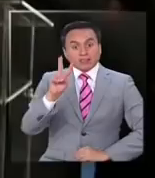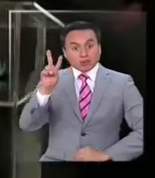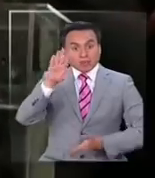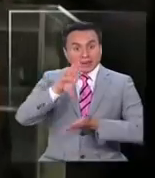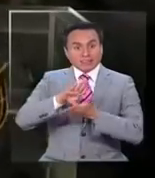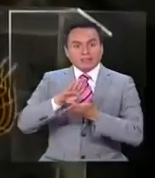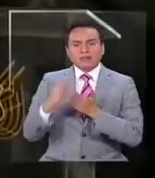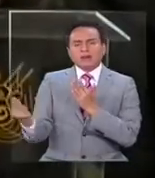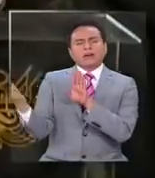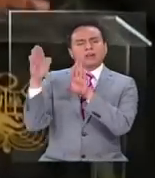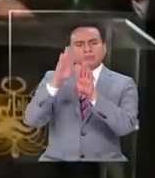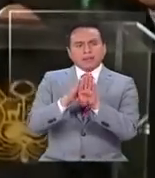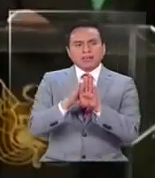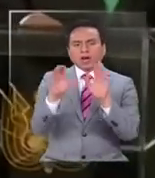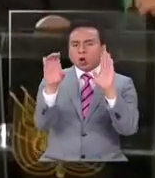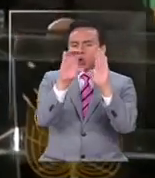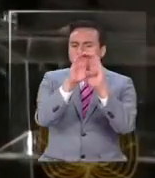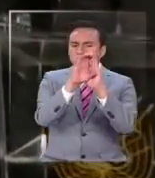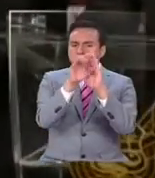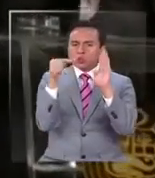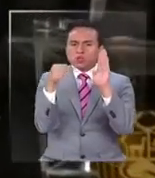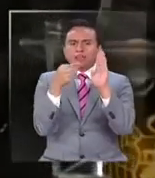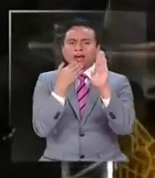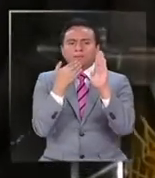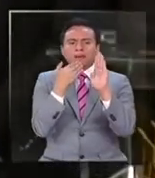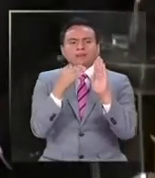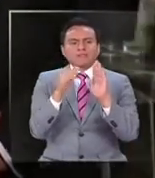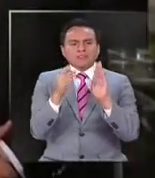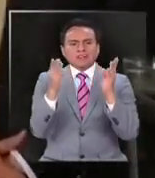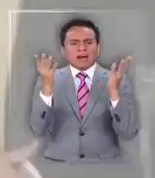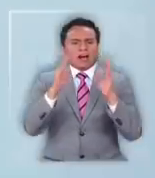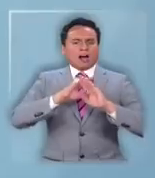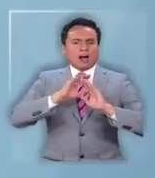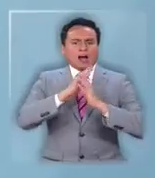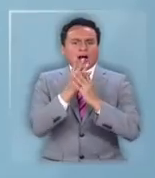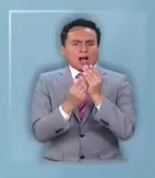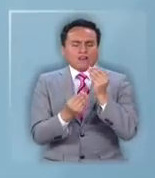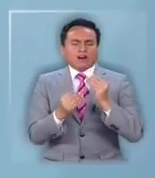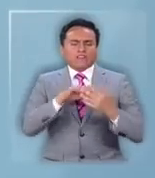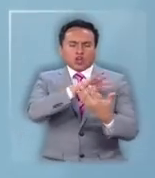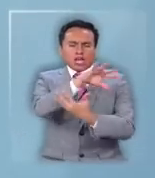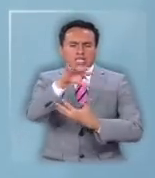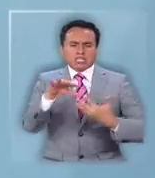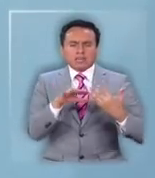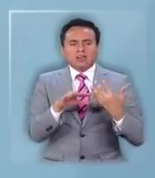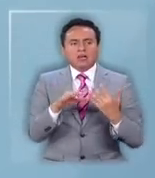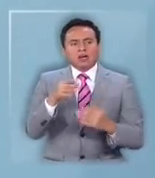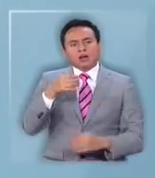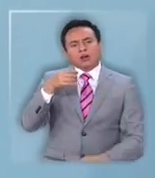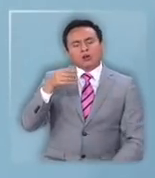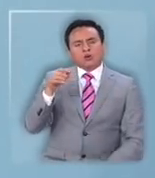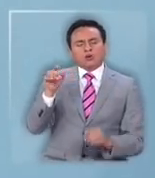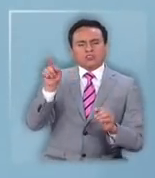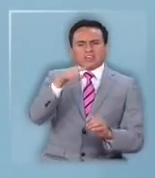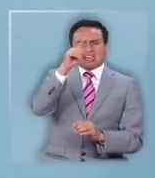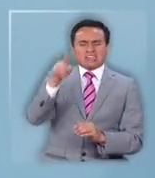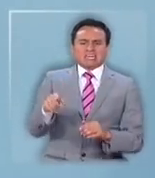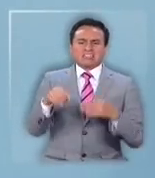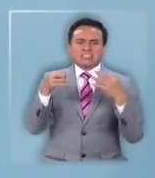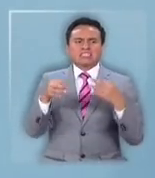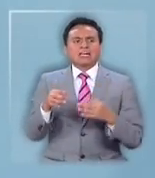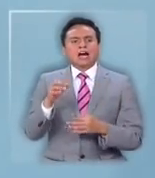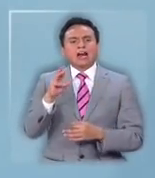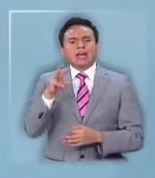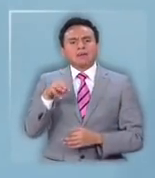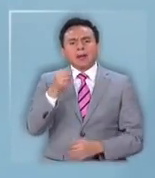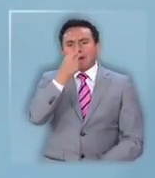para que respalden la Constitución y sobre todo para que se frene la violencia. La condena absoluta al régimen ilegítimo y